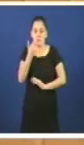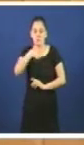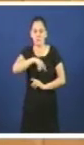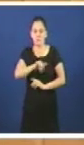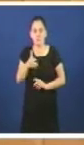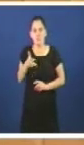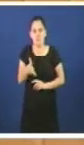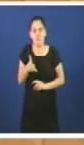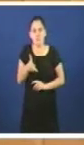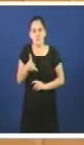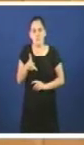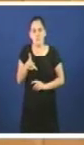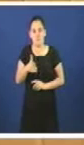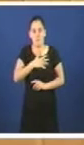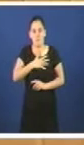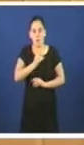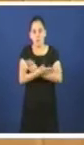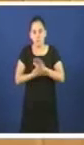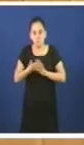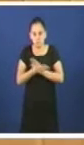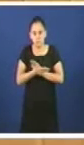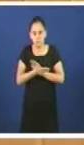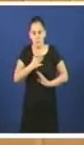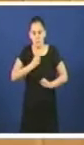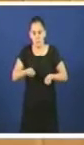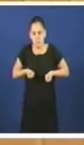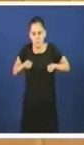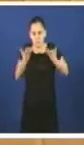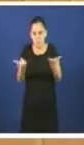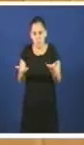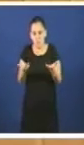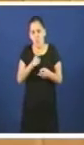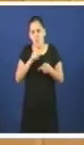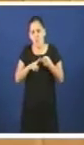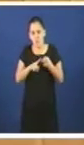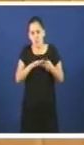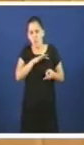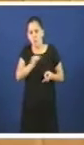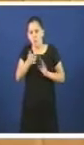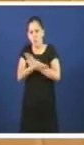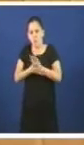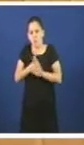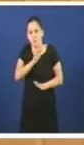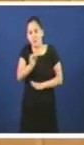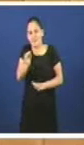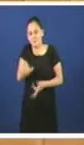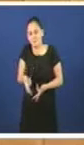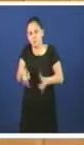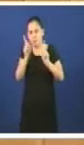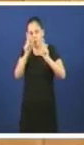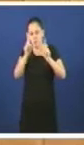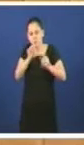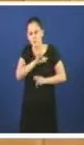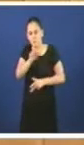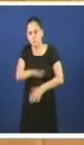pagar a poder expresarnos a poder cubrir a poder enseñar a poder aprender